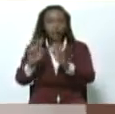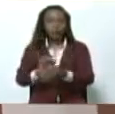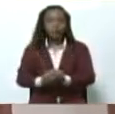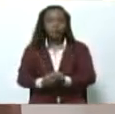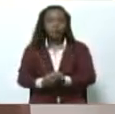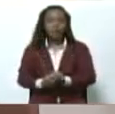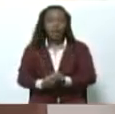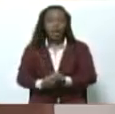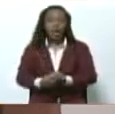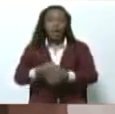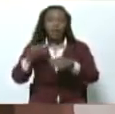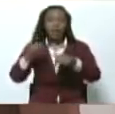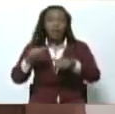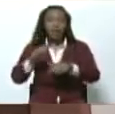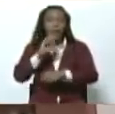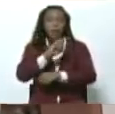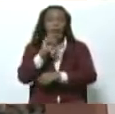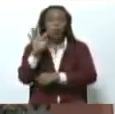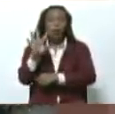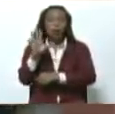De estos 24 cargos,